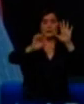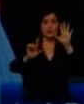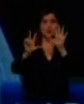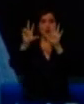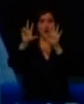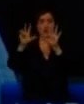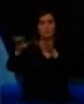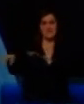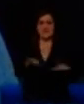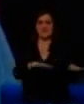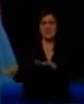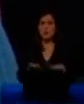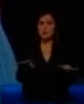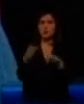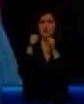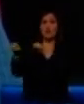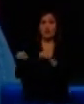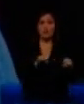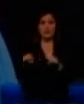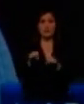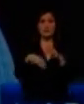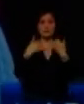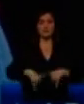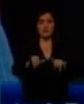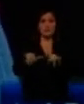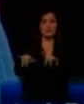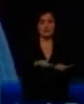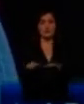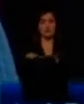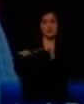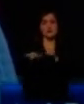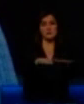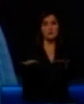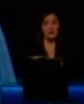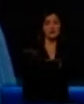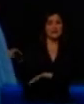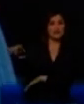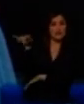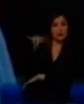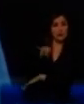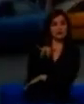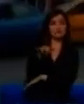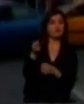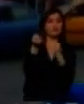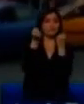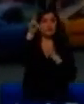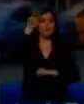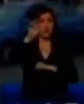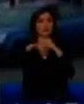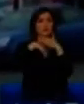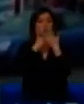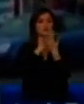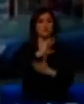7.8, los sismos que continúan no tienen esa misma magnitud e intensidad. Se ha dispuesto